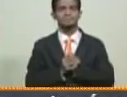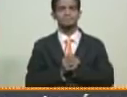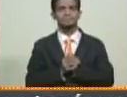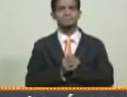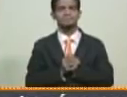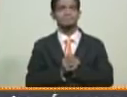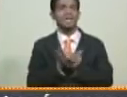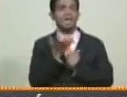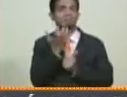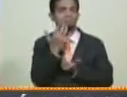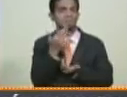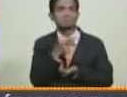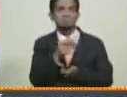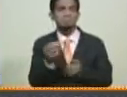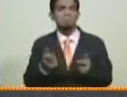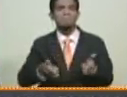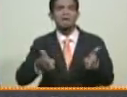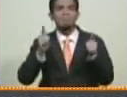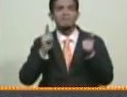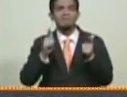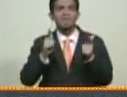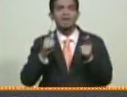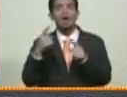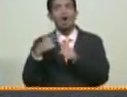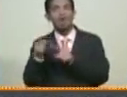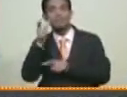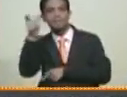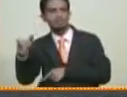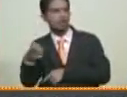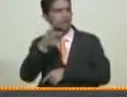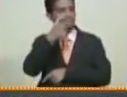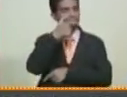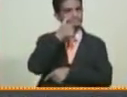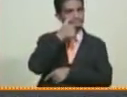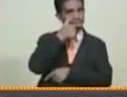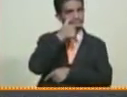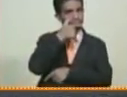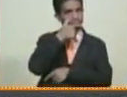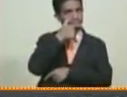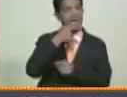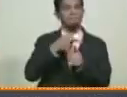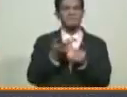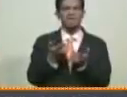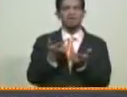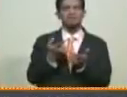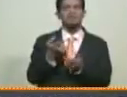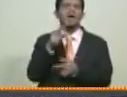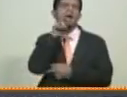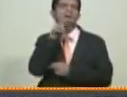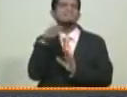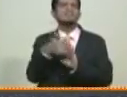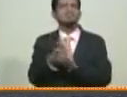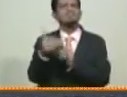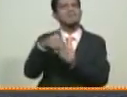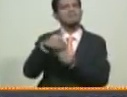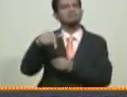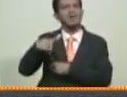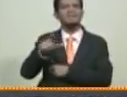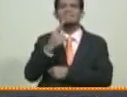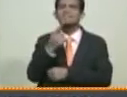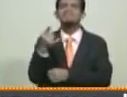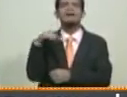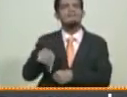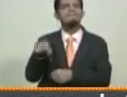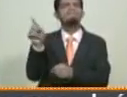No permiten ningún tipo de auditoría, pero hablan de las elecciones en Venezuela como fraudulentas. De todas maneras, ese es su